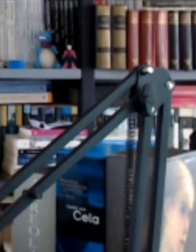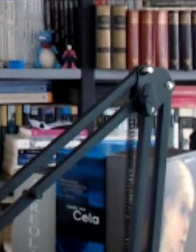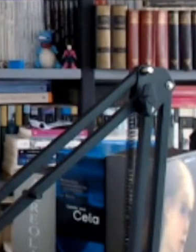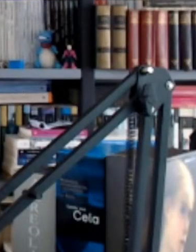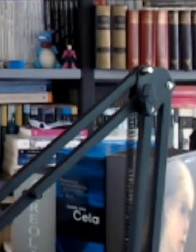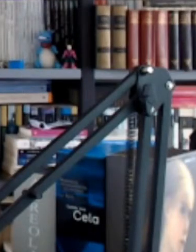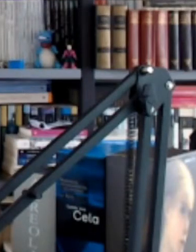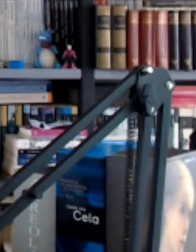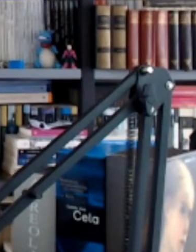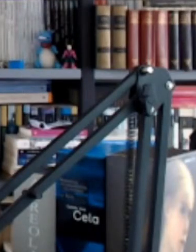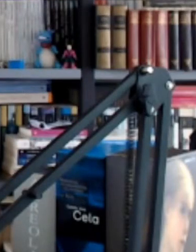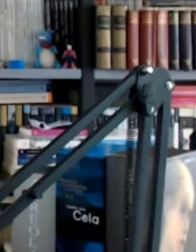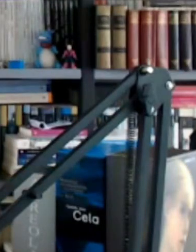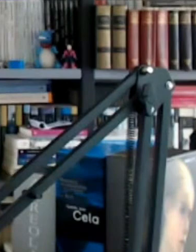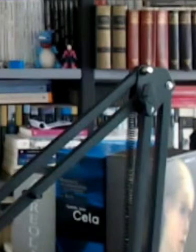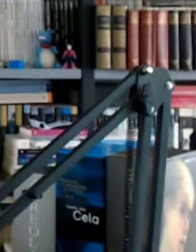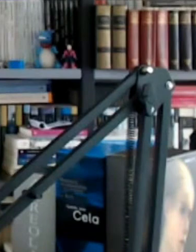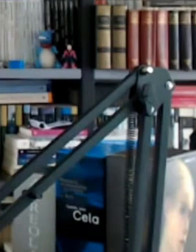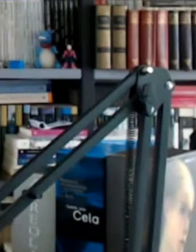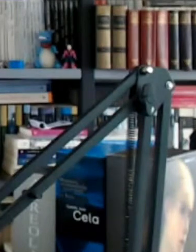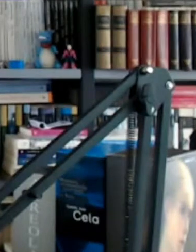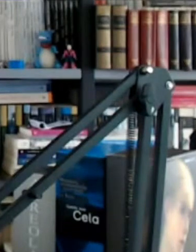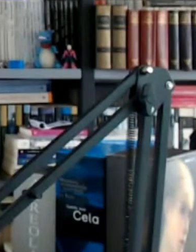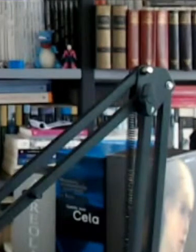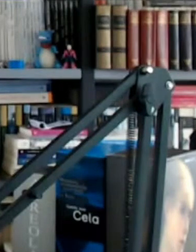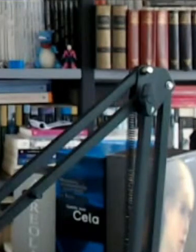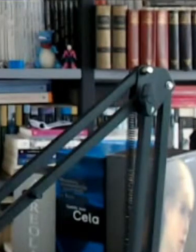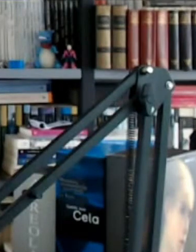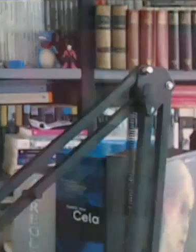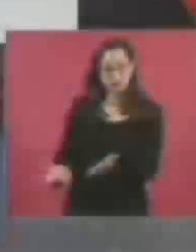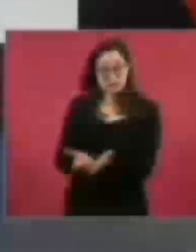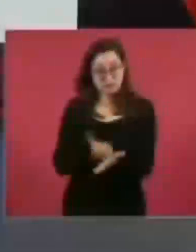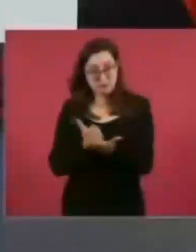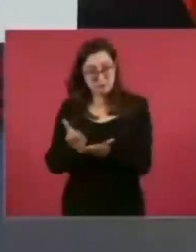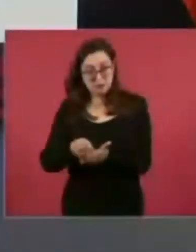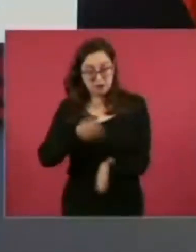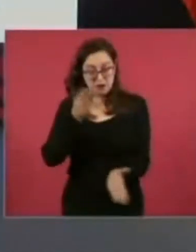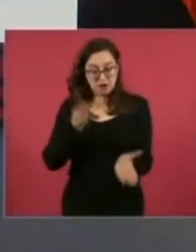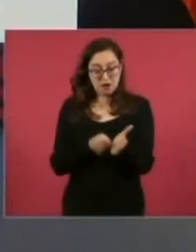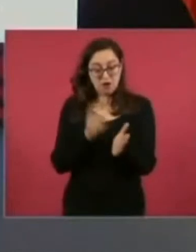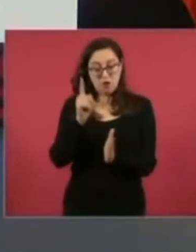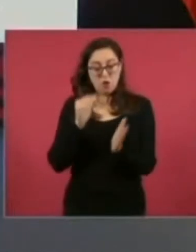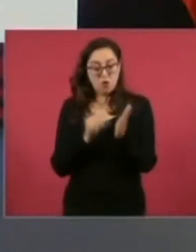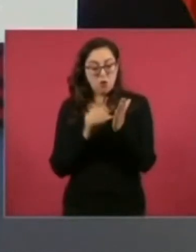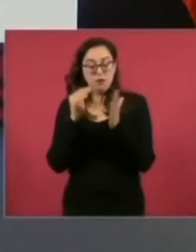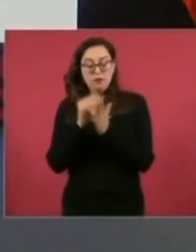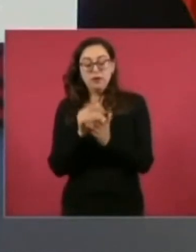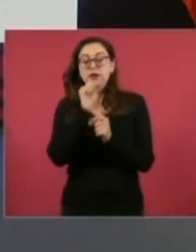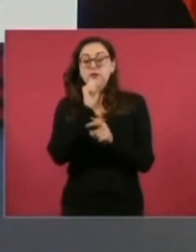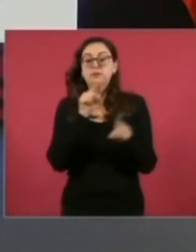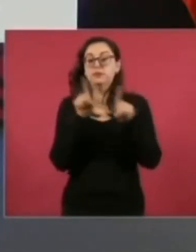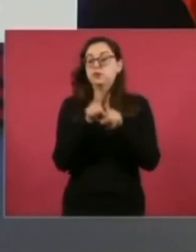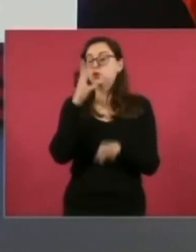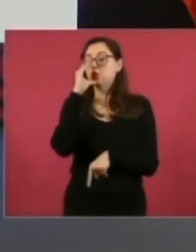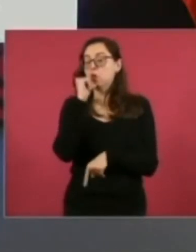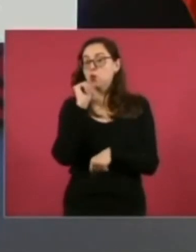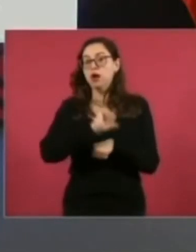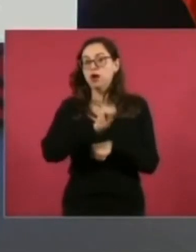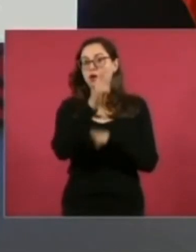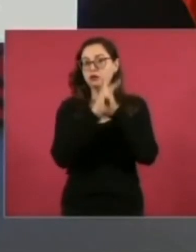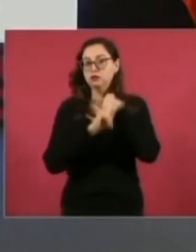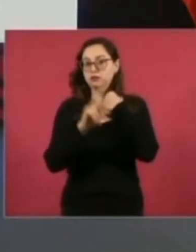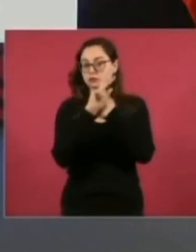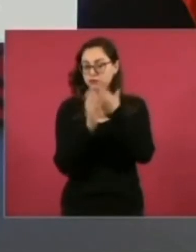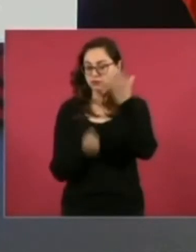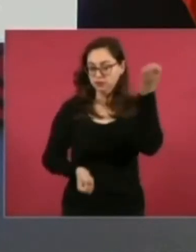mujer absolvió a este personaje, a José Antonio N., quien era el responsable de